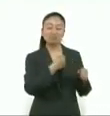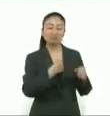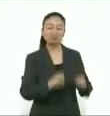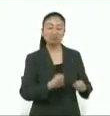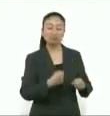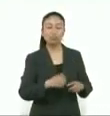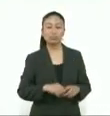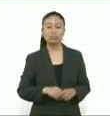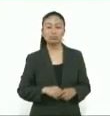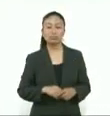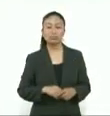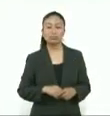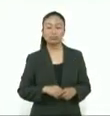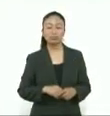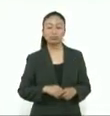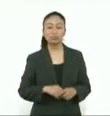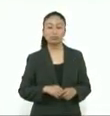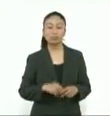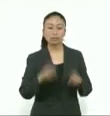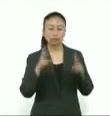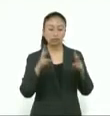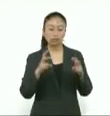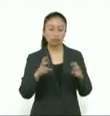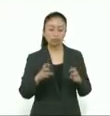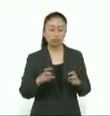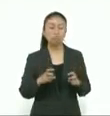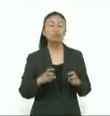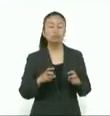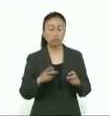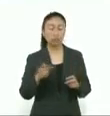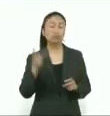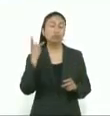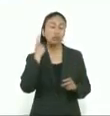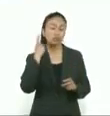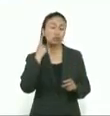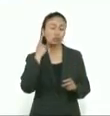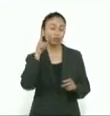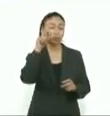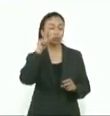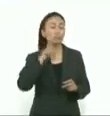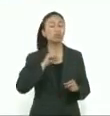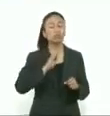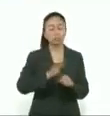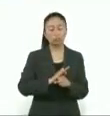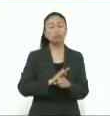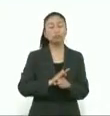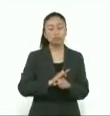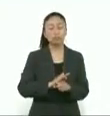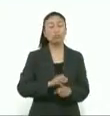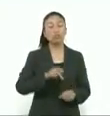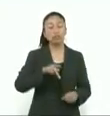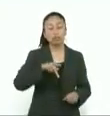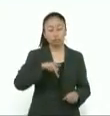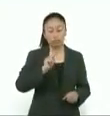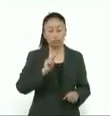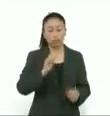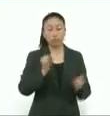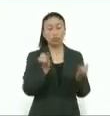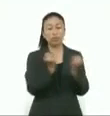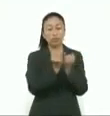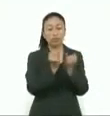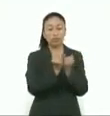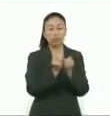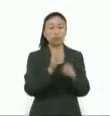es un asunto de definir políticas para proteger a las mujeres. Es un asunto más de